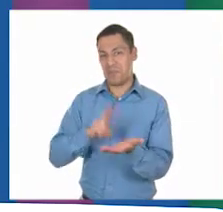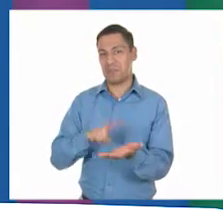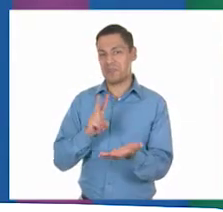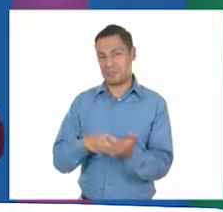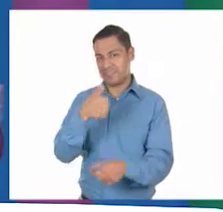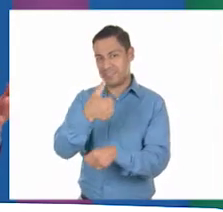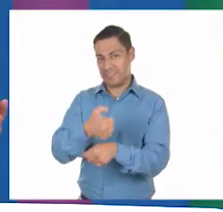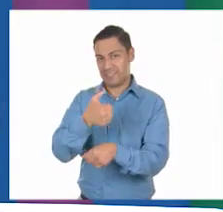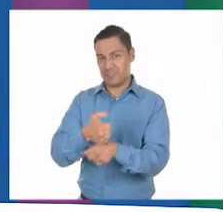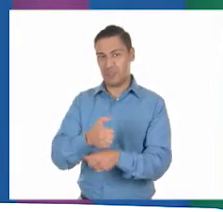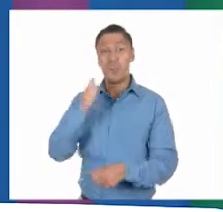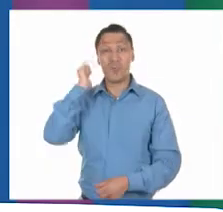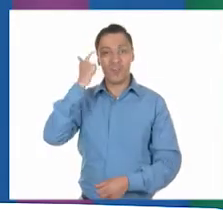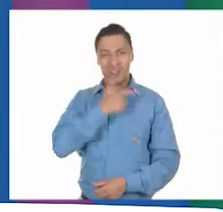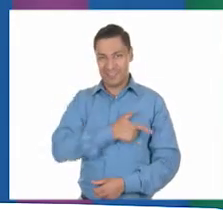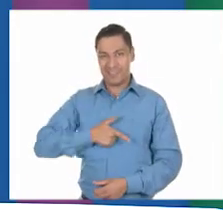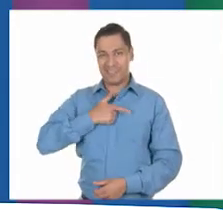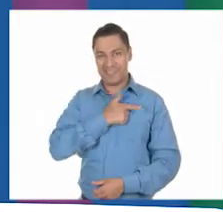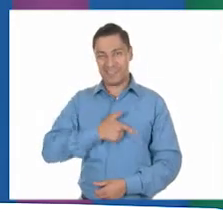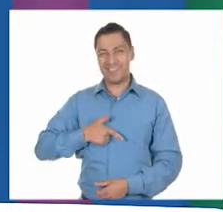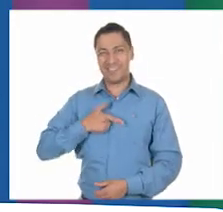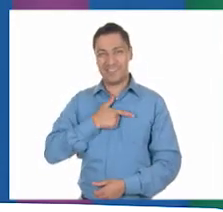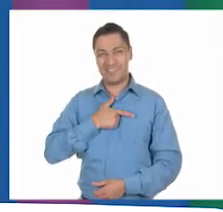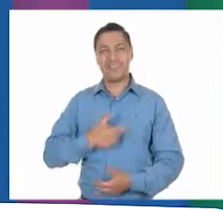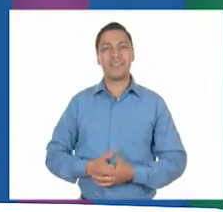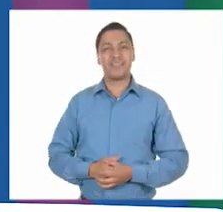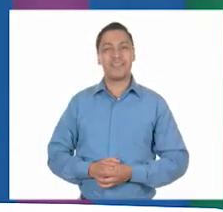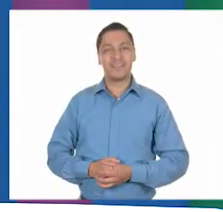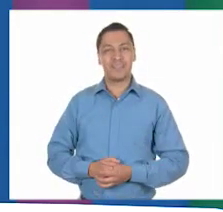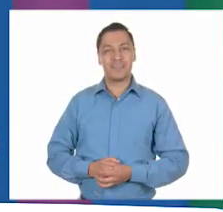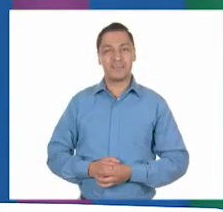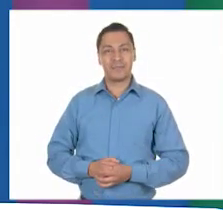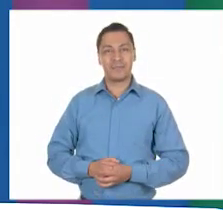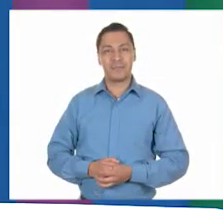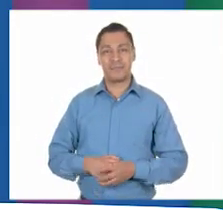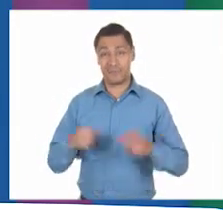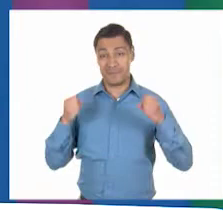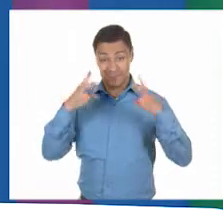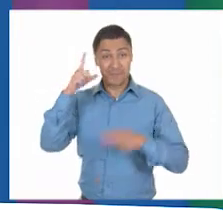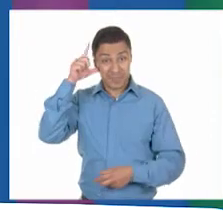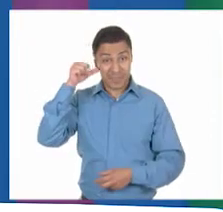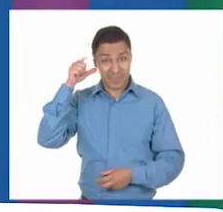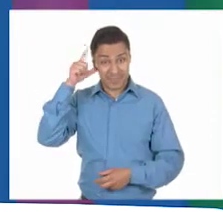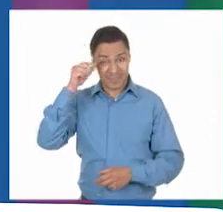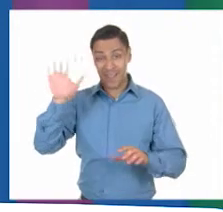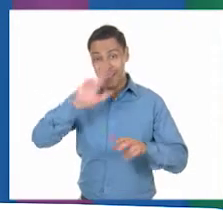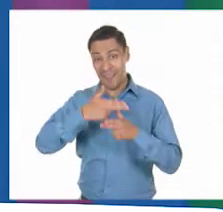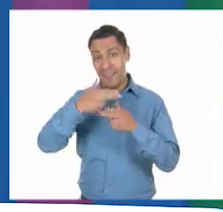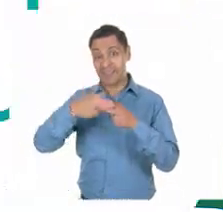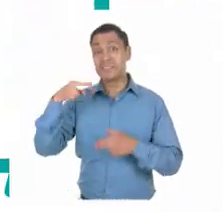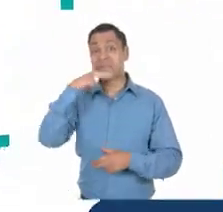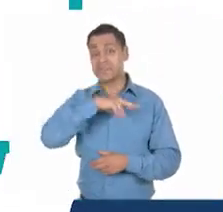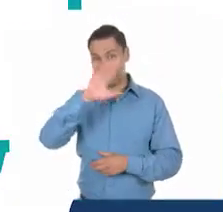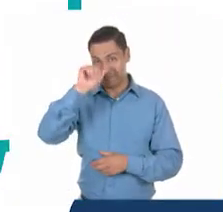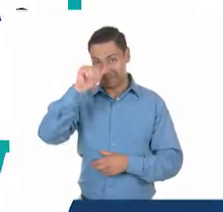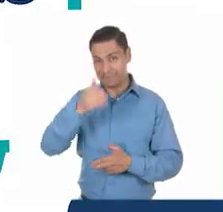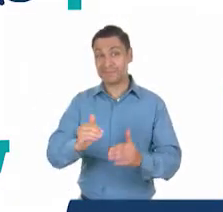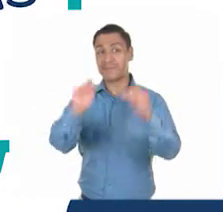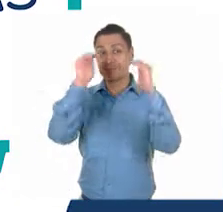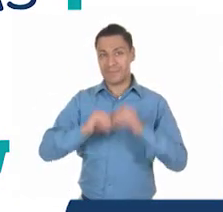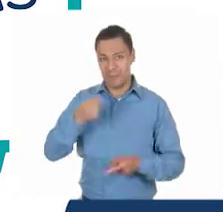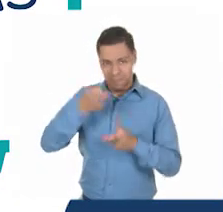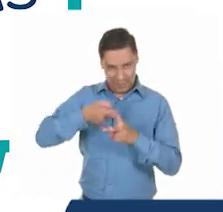grado. Espero que lo hayan disfrutado tanto como nosotros. Nos vemos mañana. ¡Hasta la próxima! A